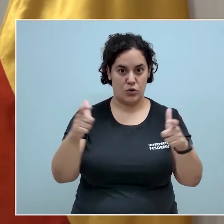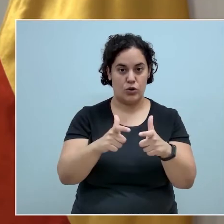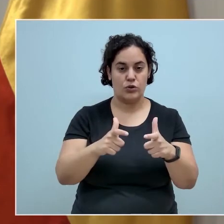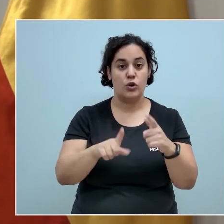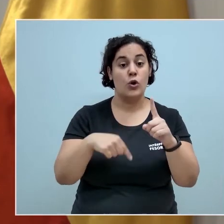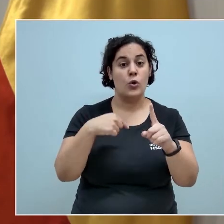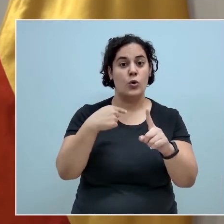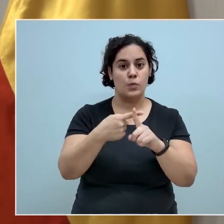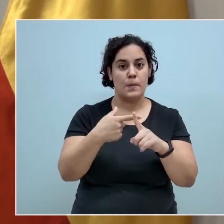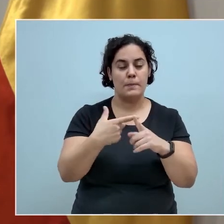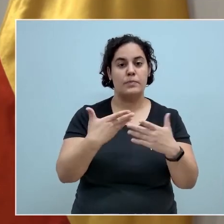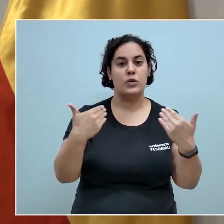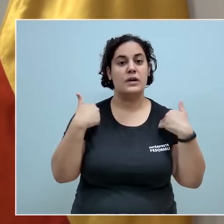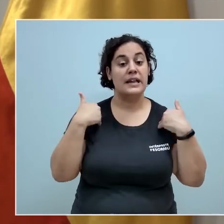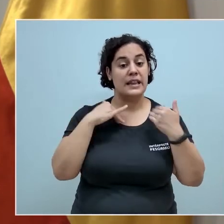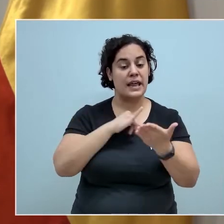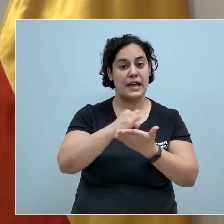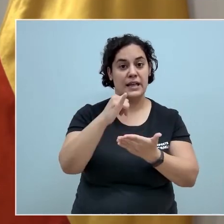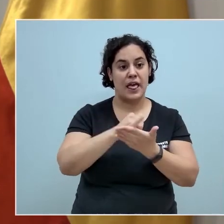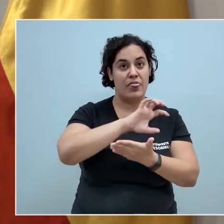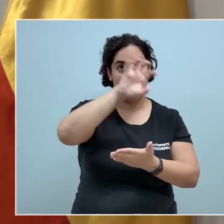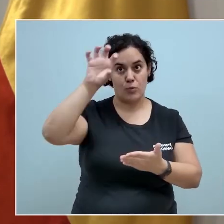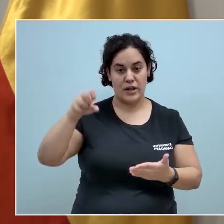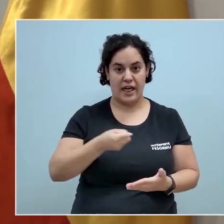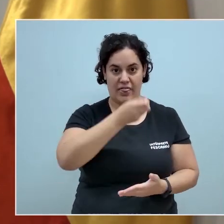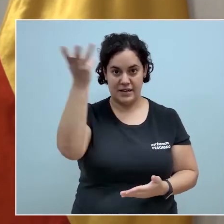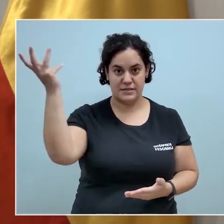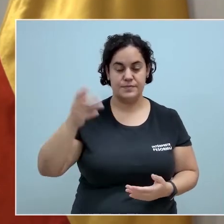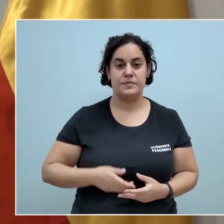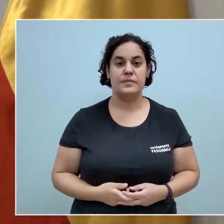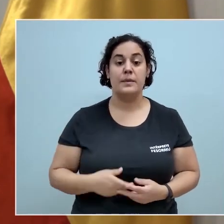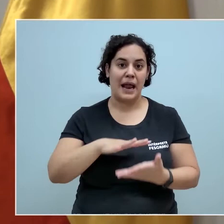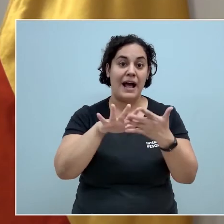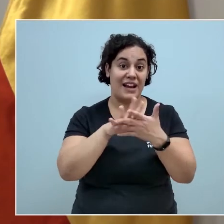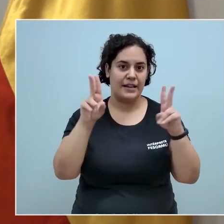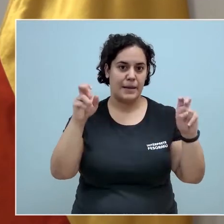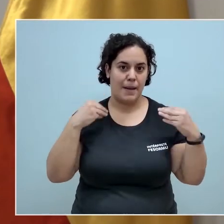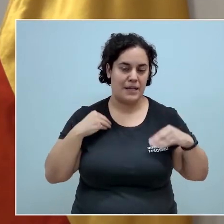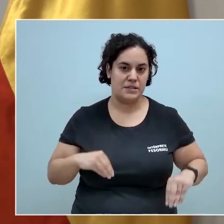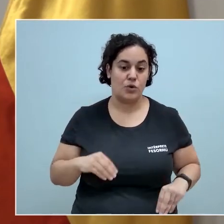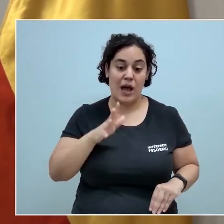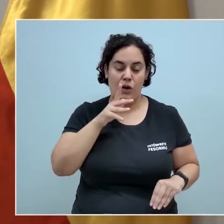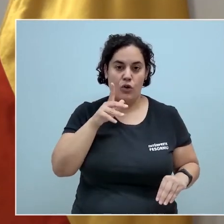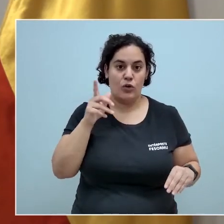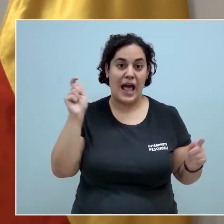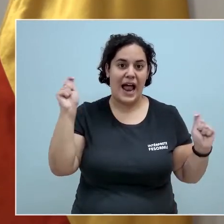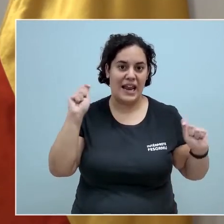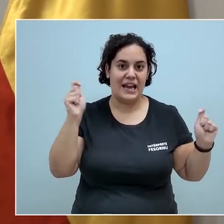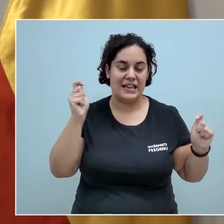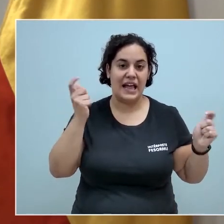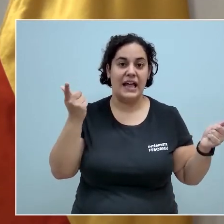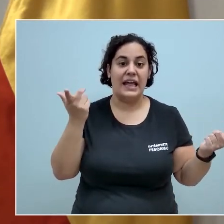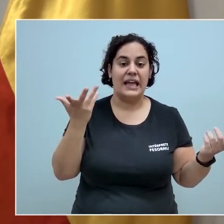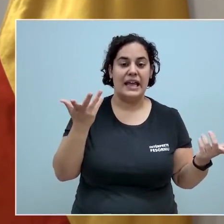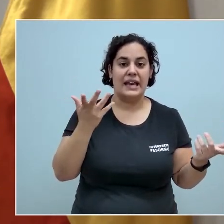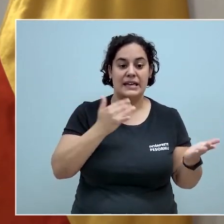junto con los responsables de agricultura de las distintas comunidades, para abordar también este tema. Ahora mismo estamos en alerta en todas las